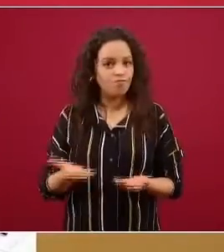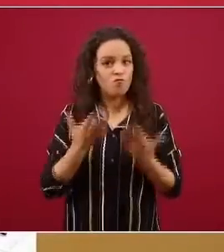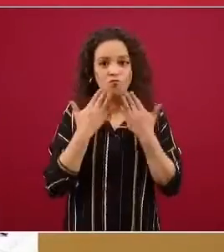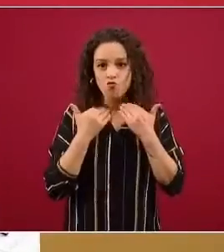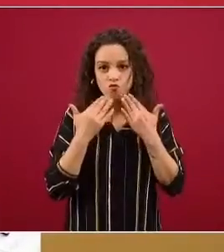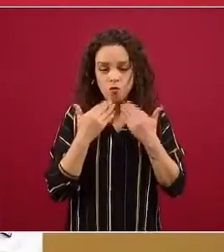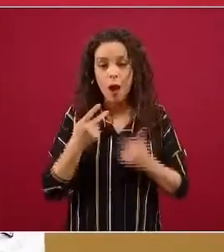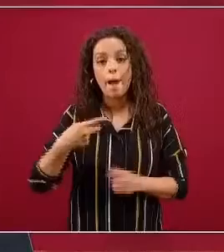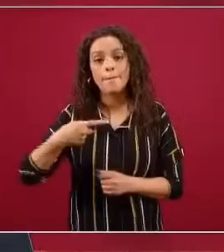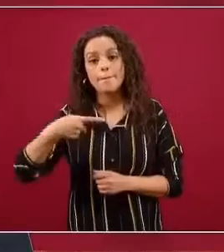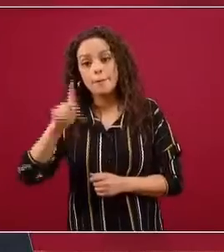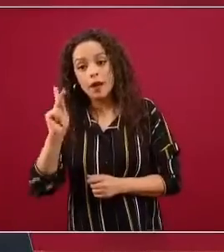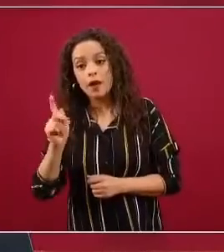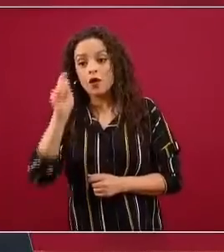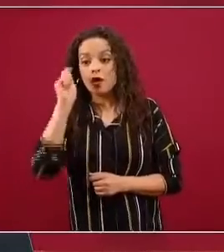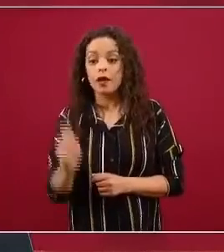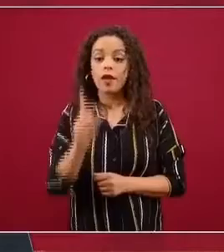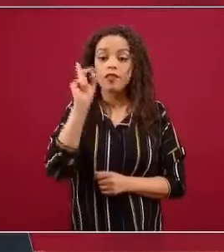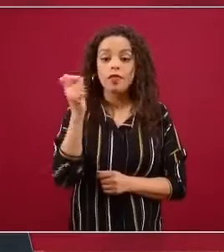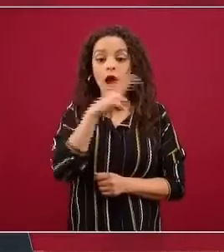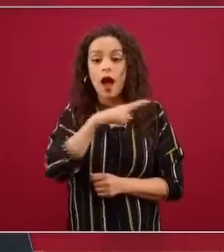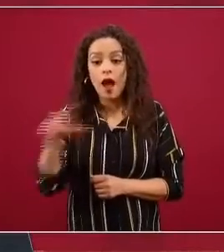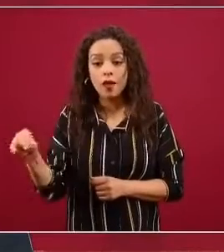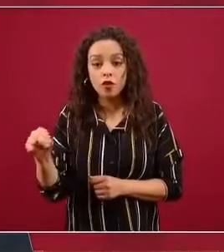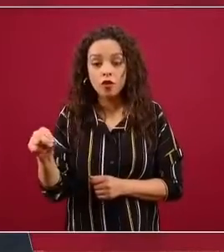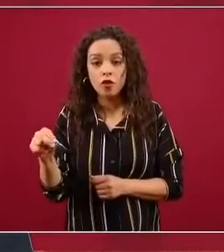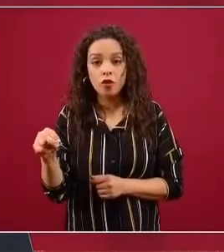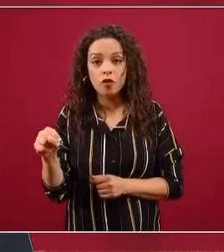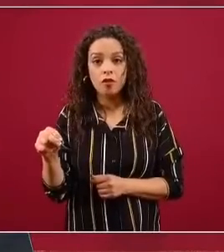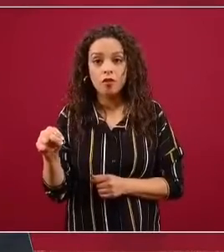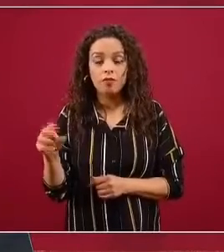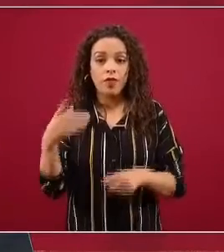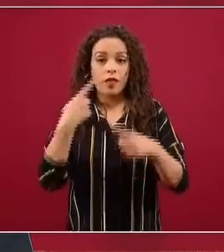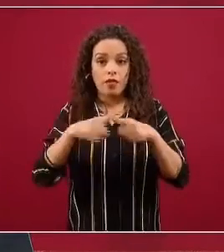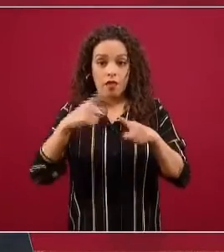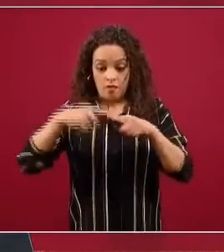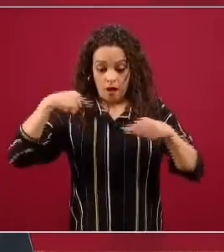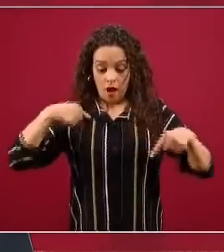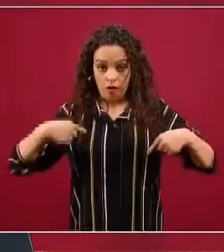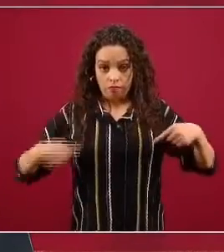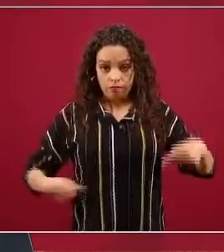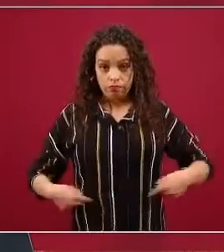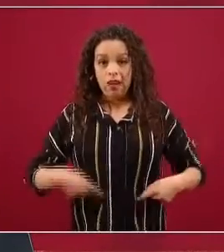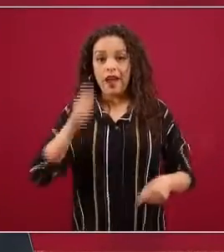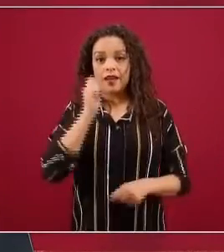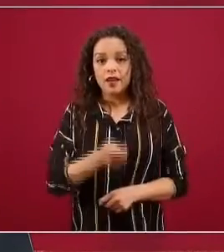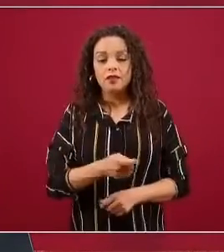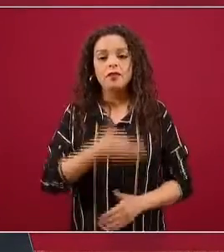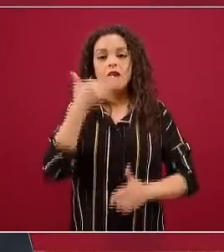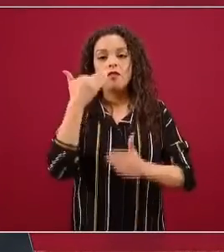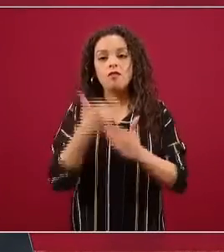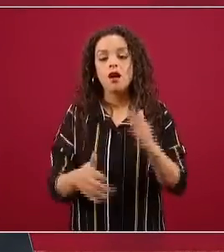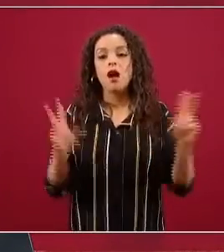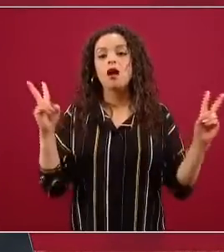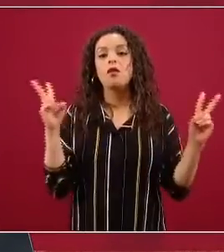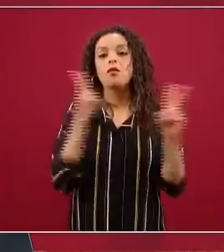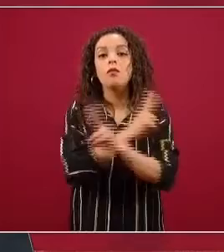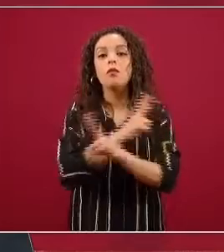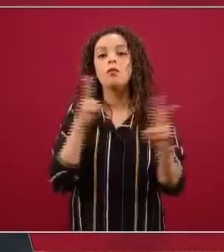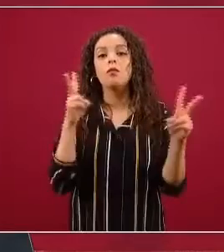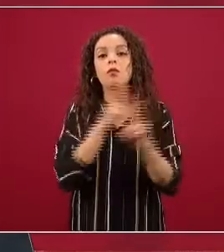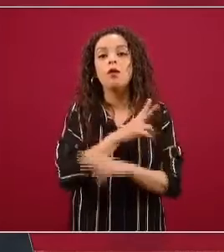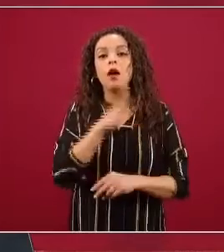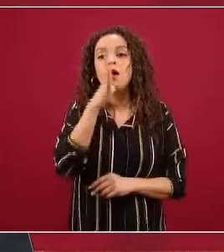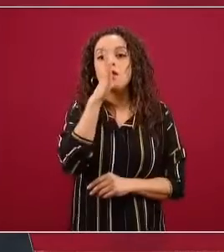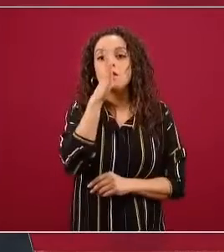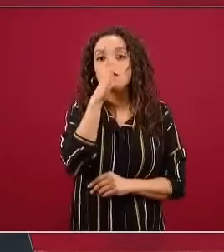elementos que causa el daño a distintos órganos es la falta de oxigenación durante